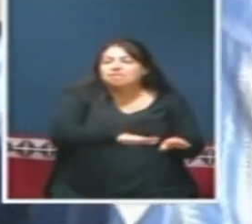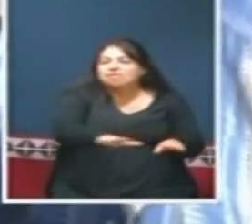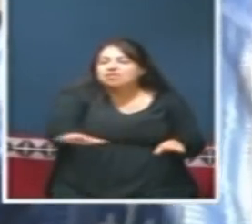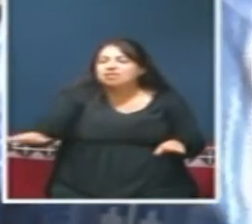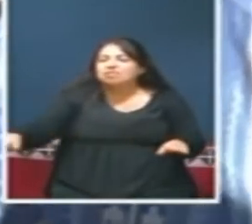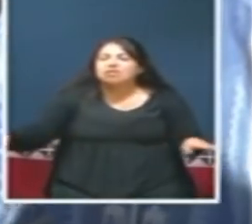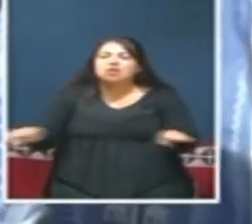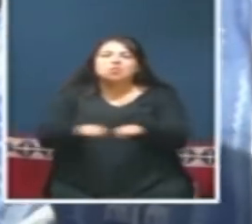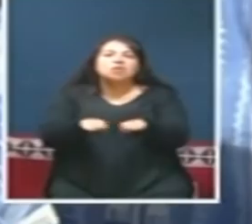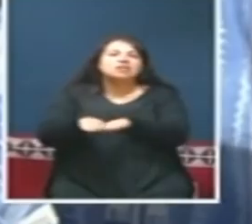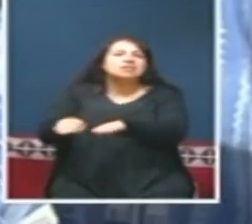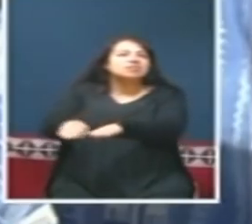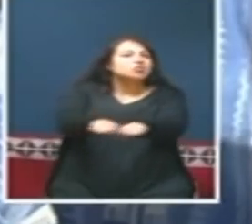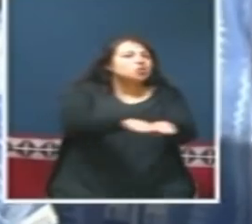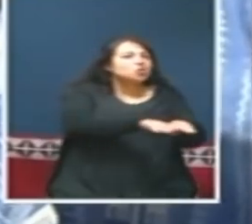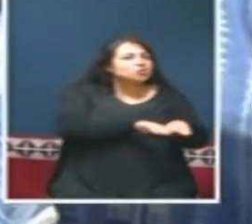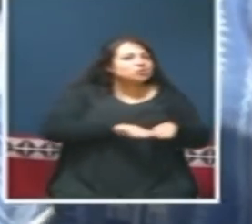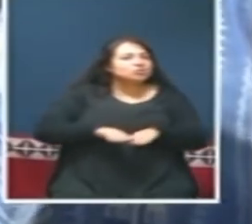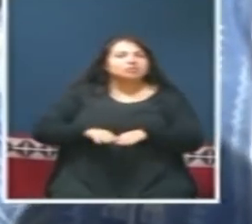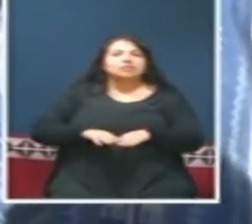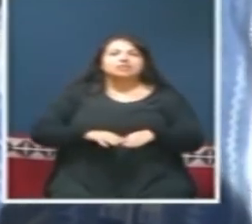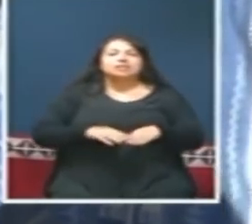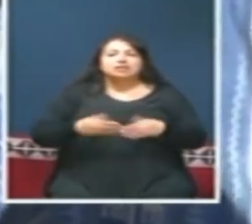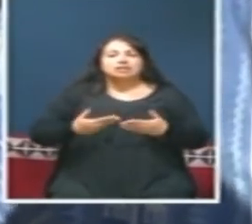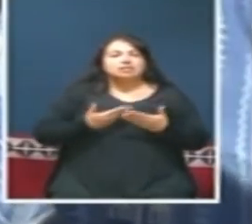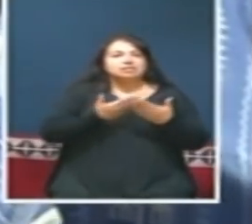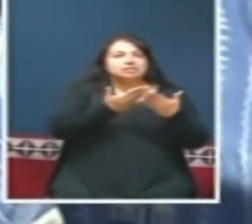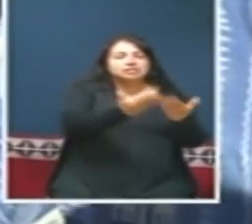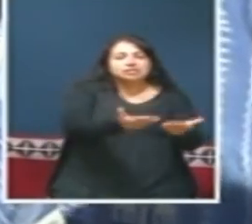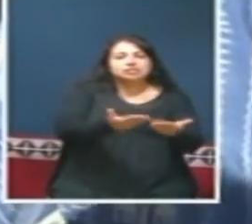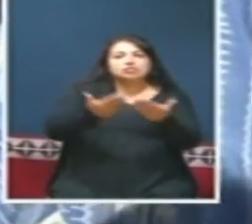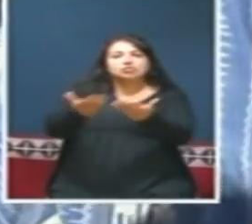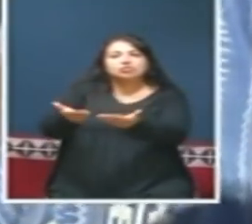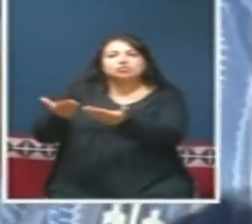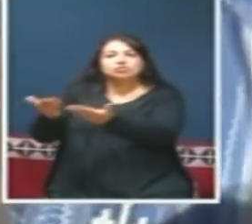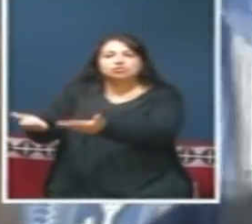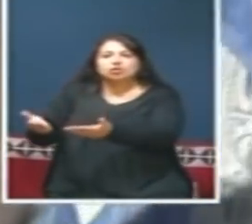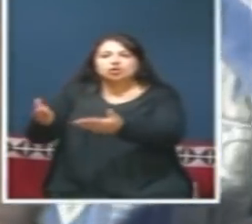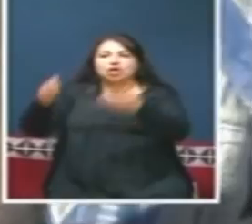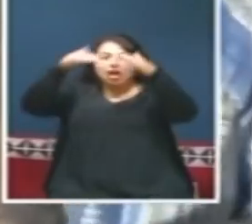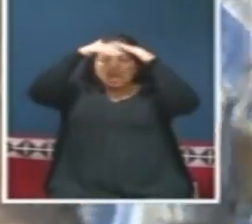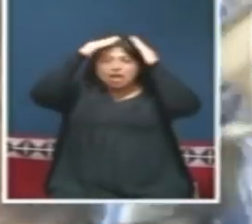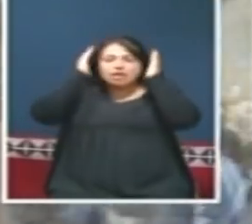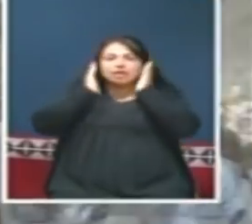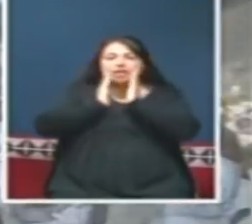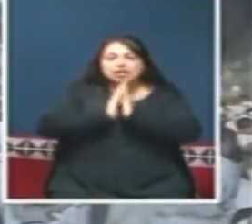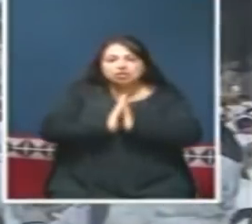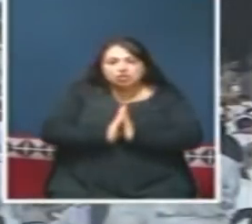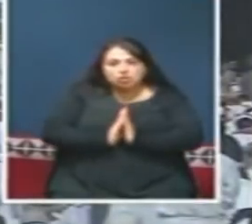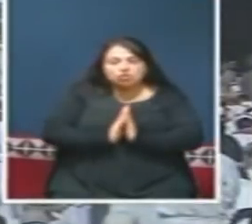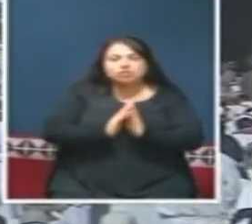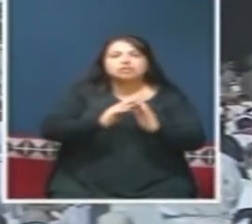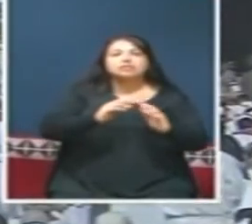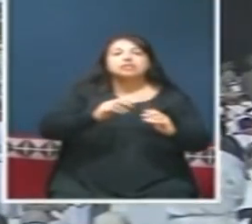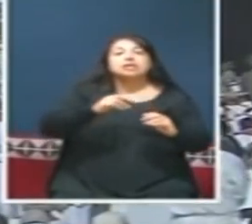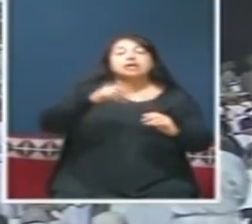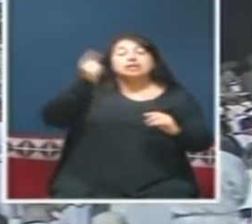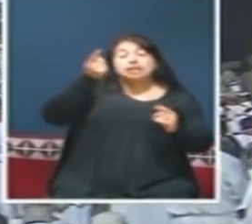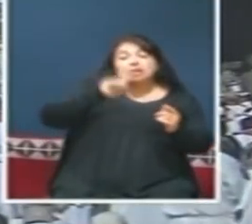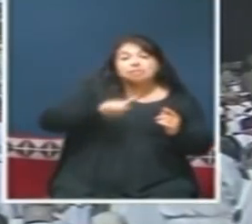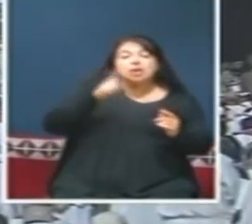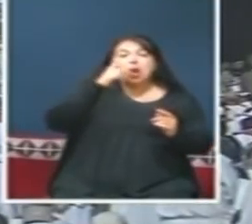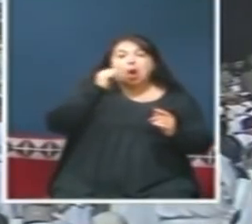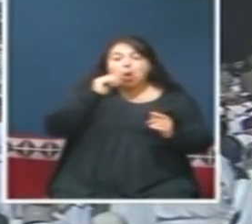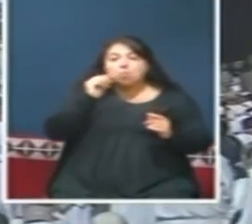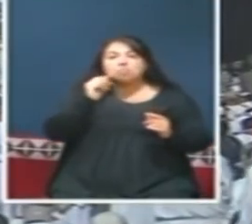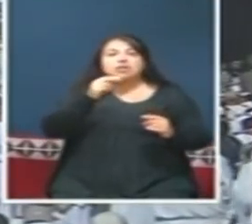Estas ofrendas son acercadas por religiosas y laicos consagrados que fueron discípulos